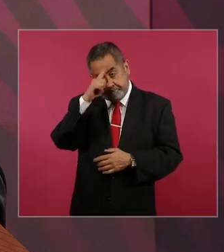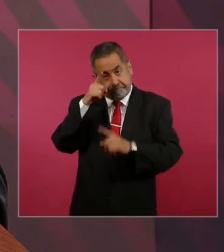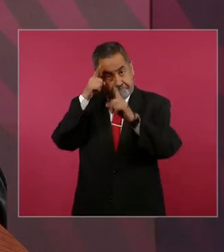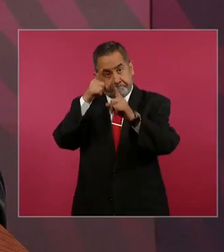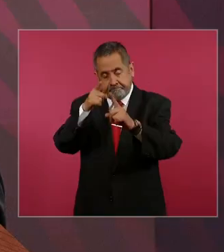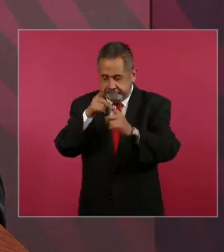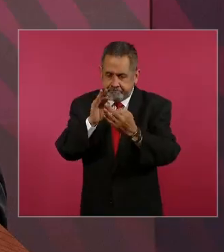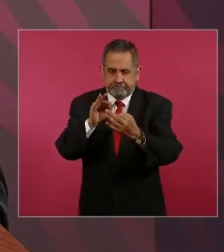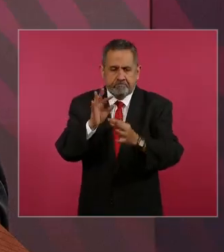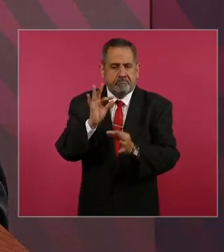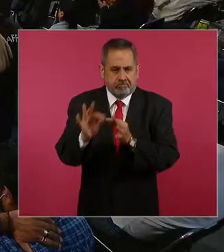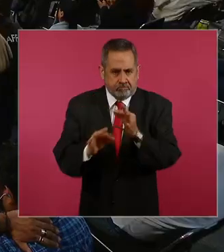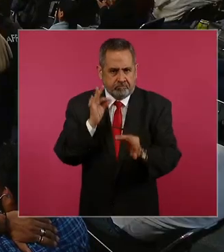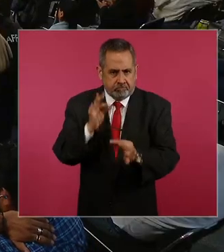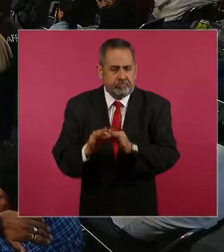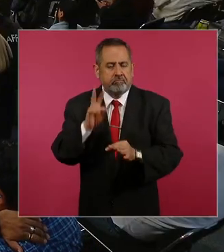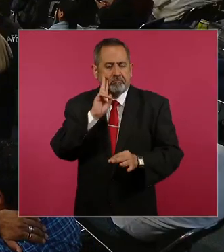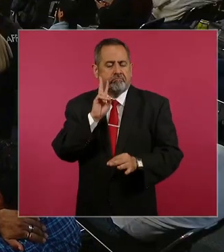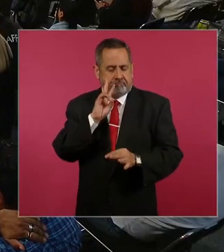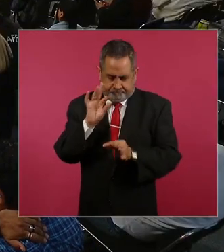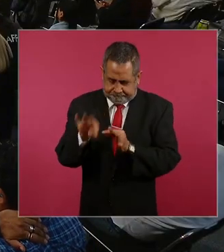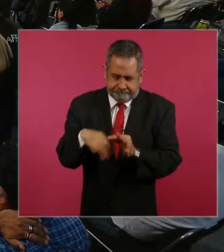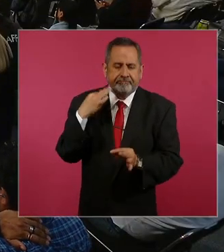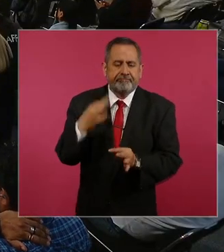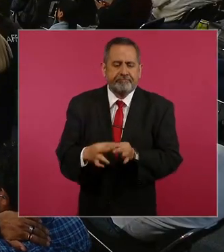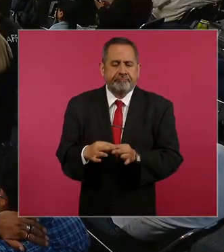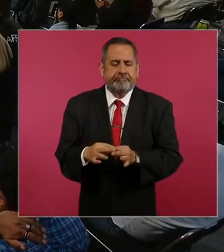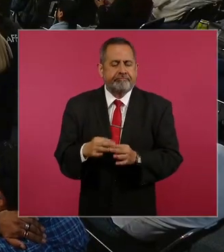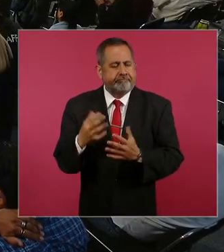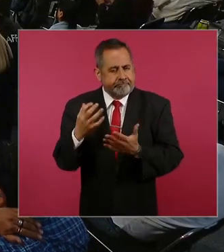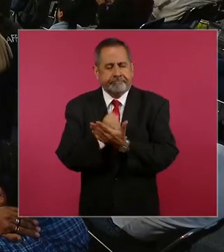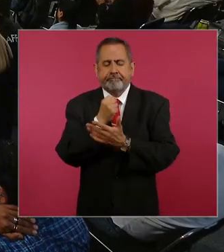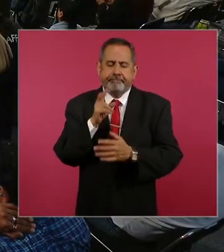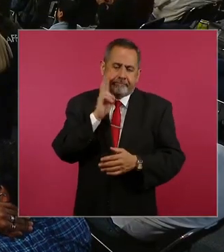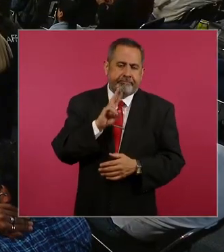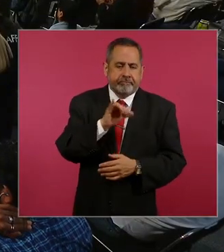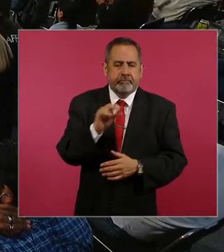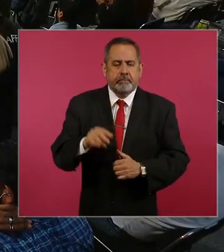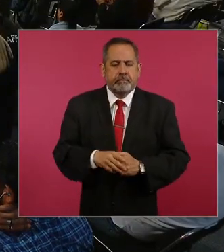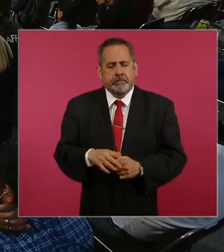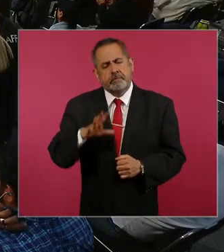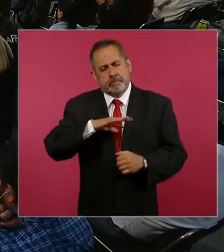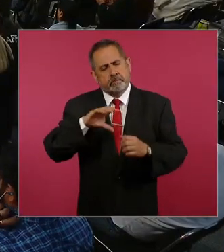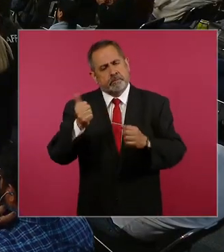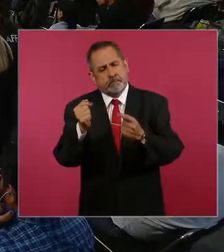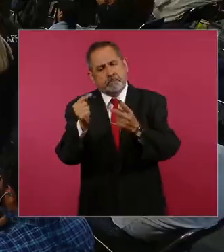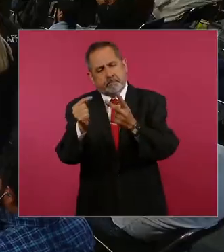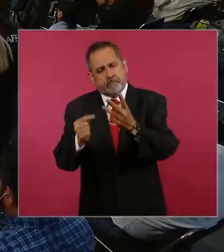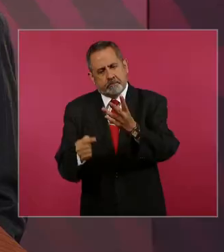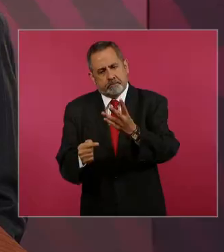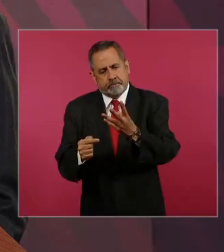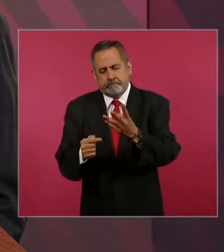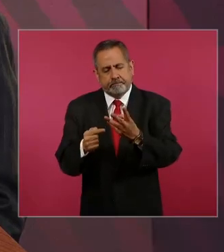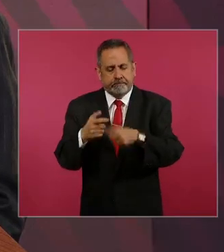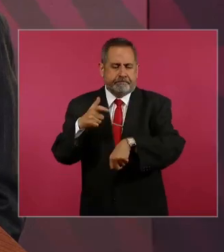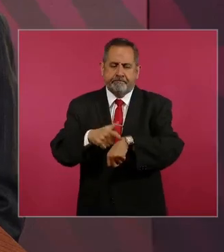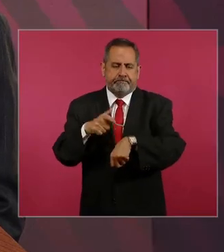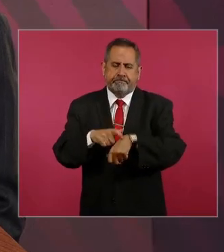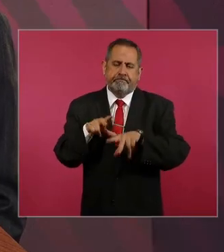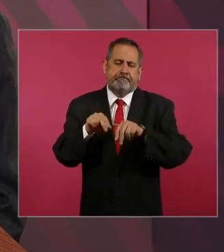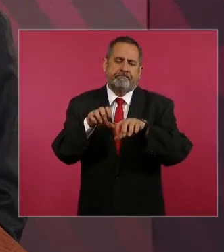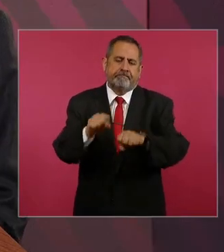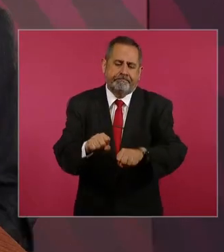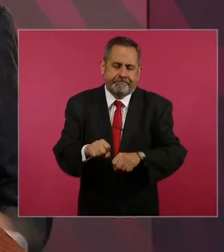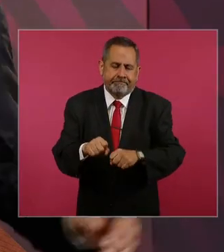y aquí lo vamos a ver si se va a lograr o no hay otras cosas que no nos va a alcanzar el tiempo